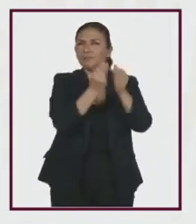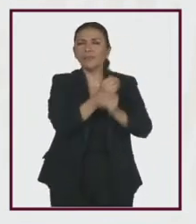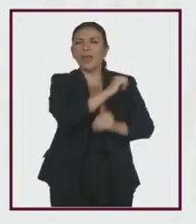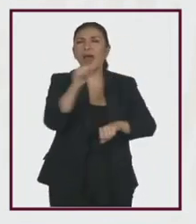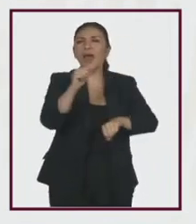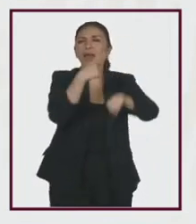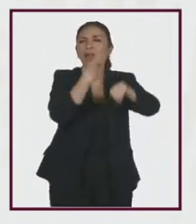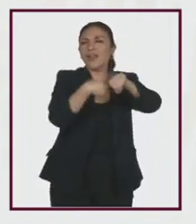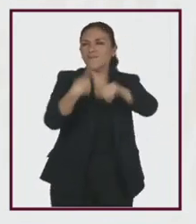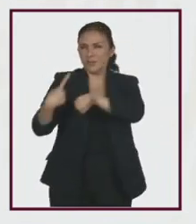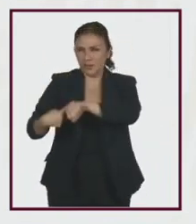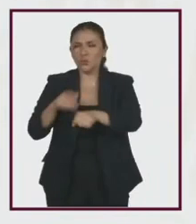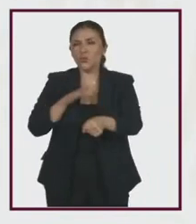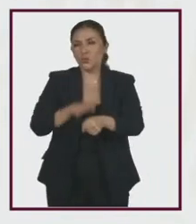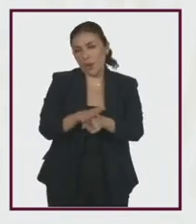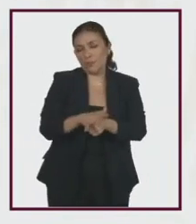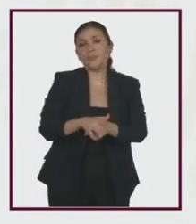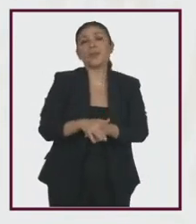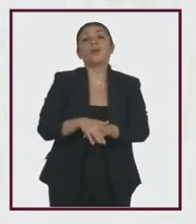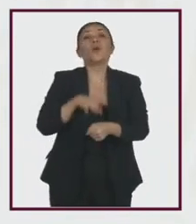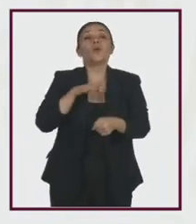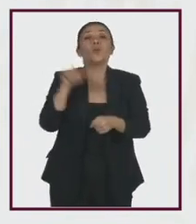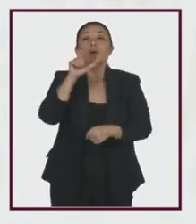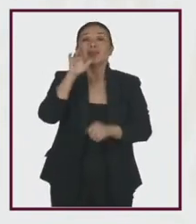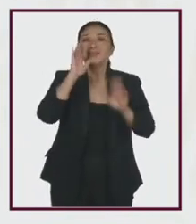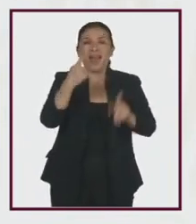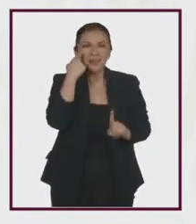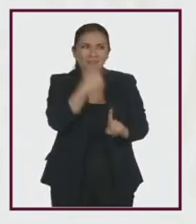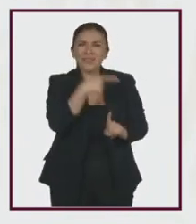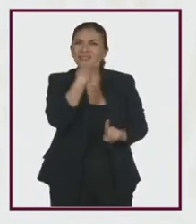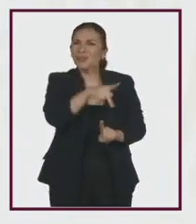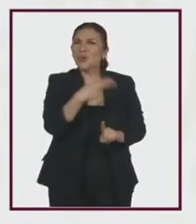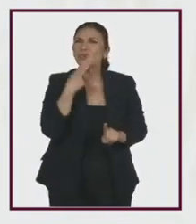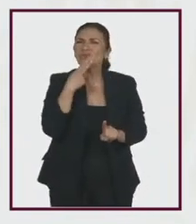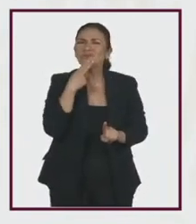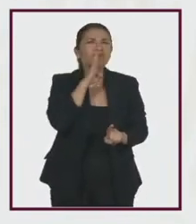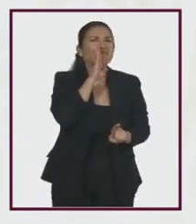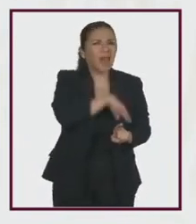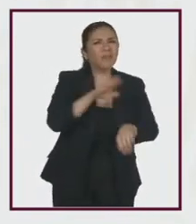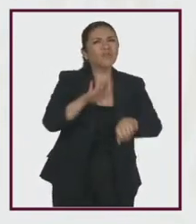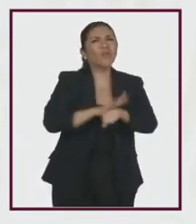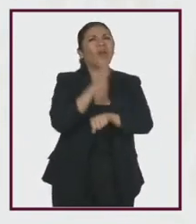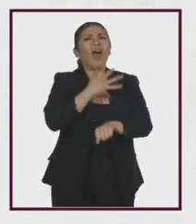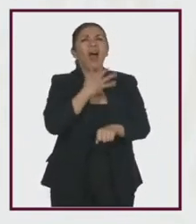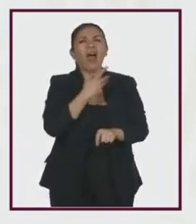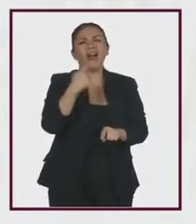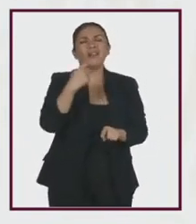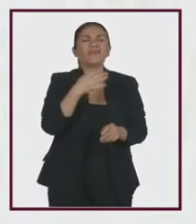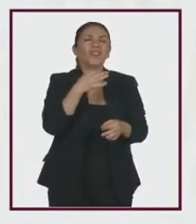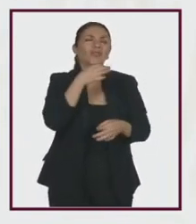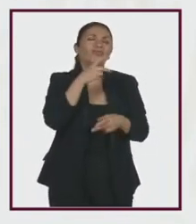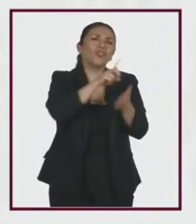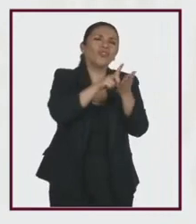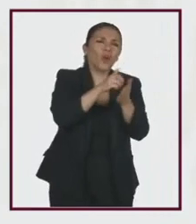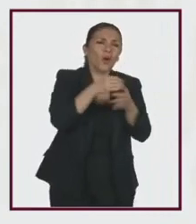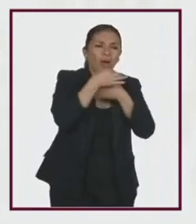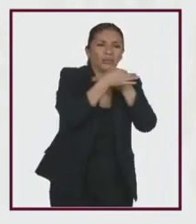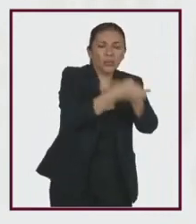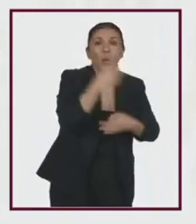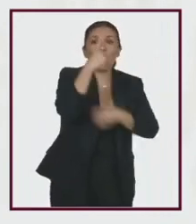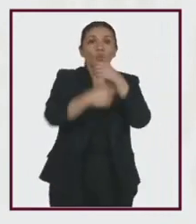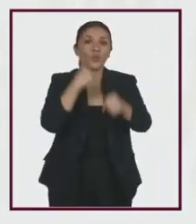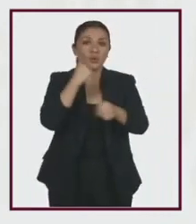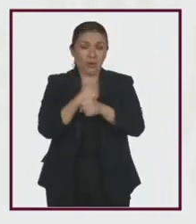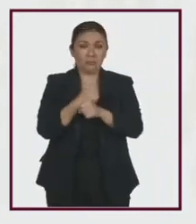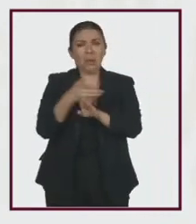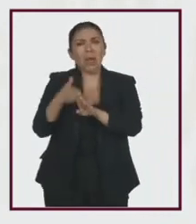enfermedades, hablamos de un patrón de uso nocivo cuando he tenido estas dificultades por consumir una sustancia durante un año entero. Antes de eso